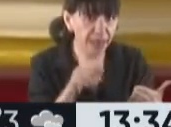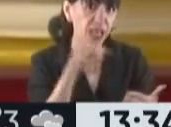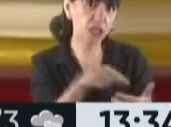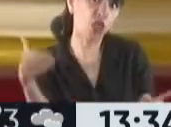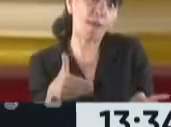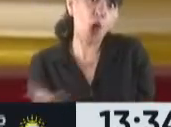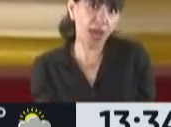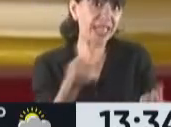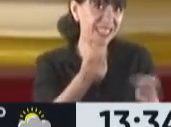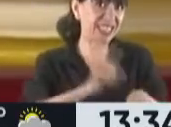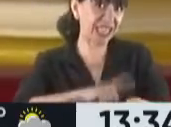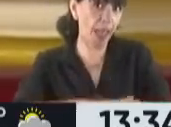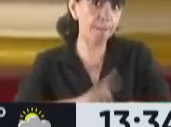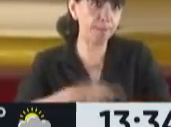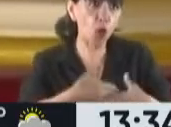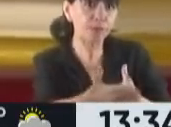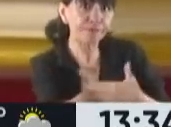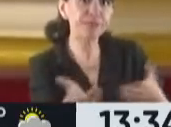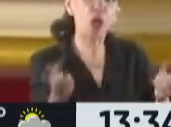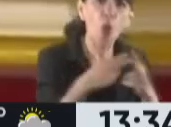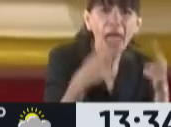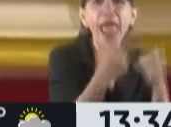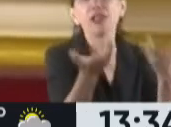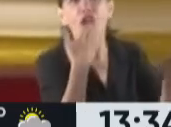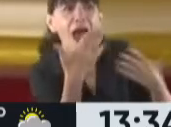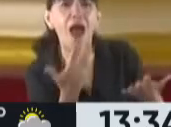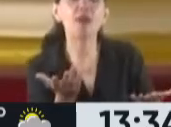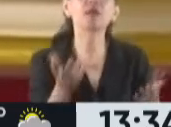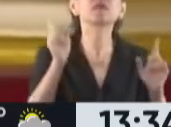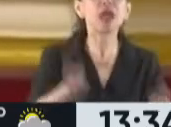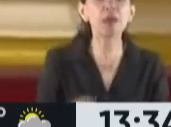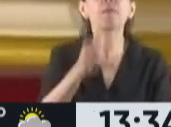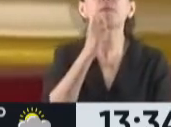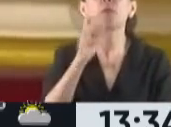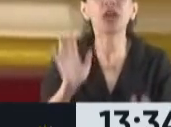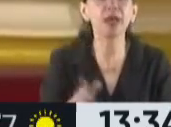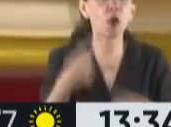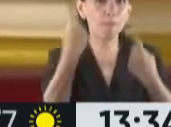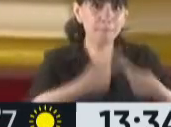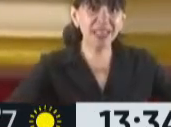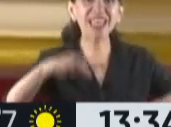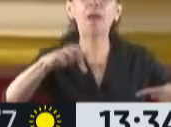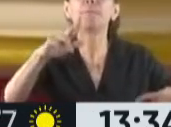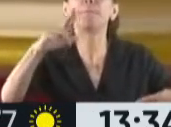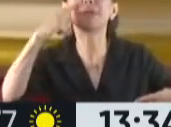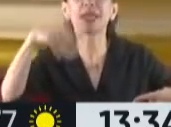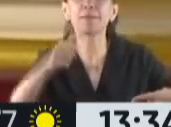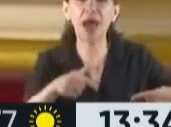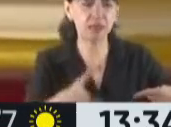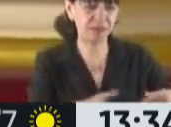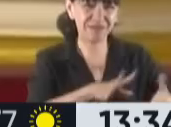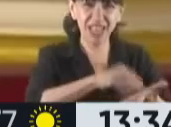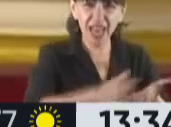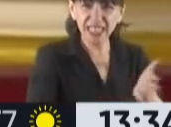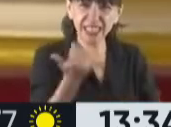llevar su tiempo. Y por otro lado, si hubo un planteo en torno a, por ejemplo, bueno, materias primas como el litio, usted ya dijo